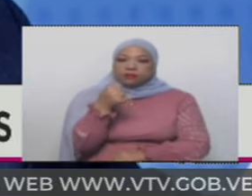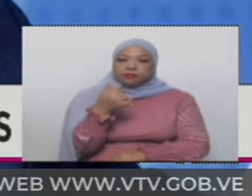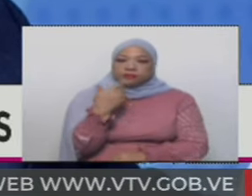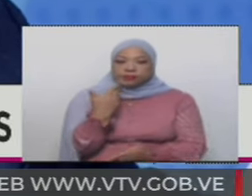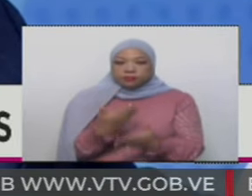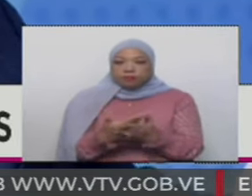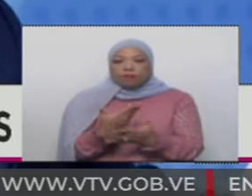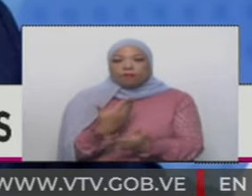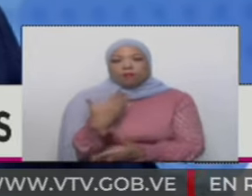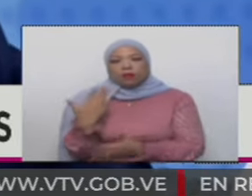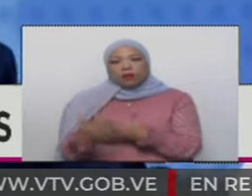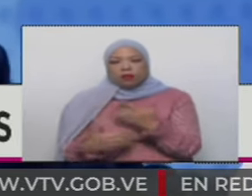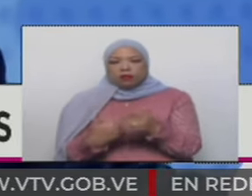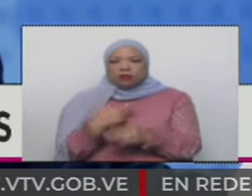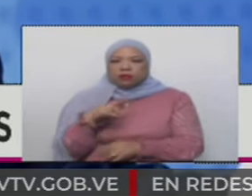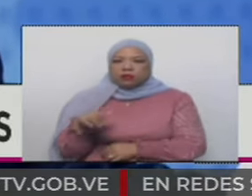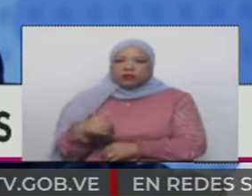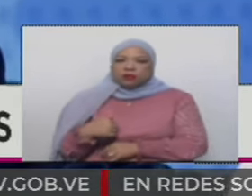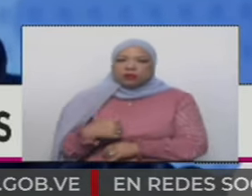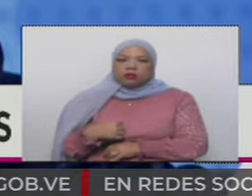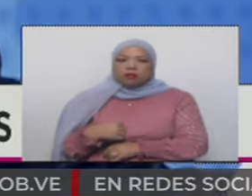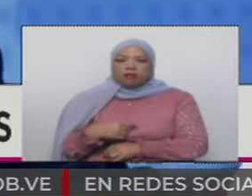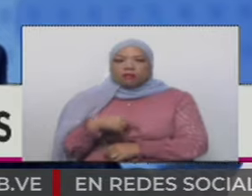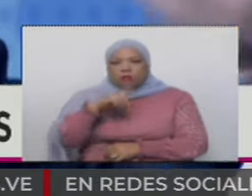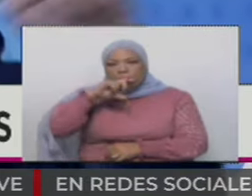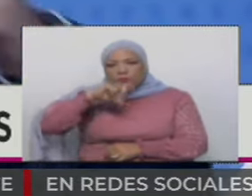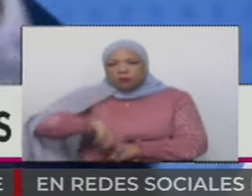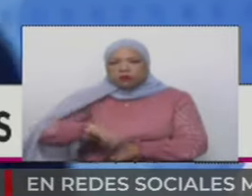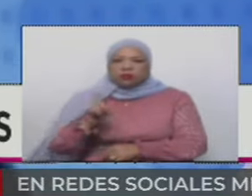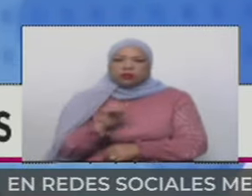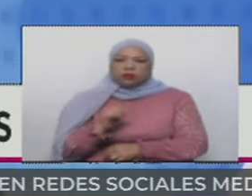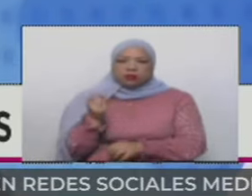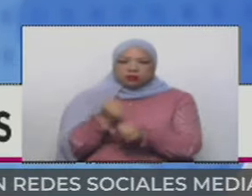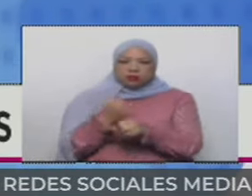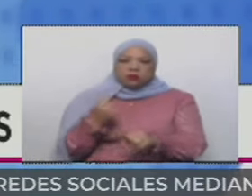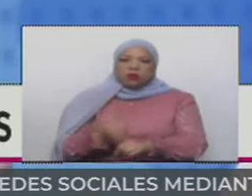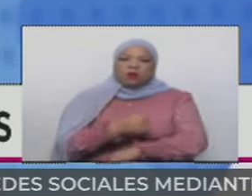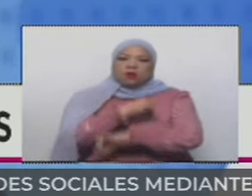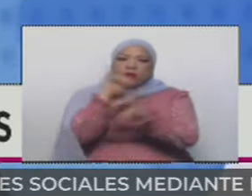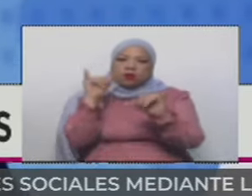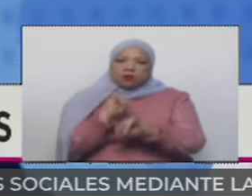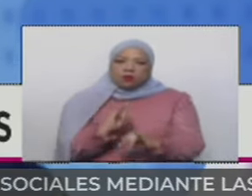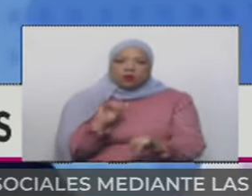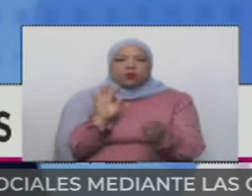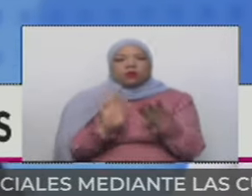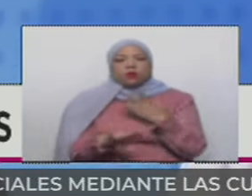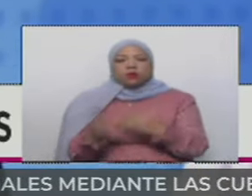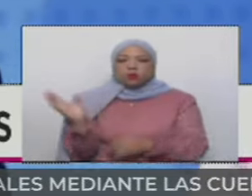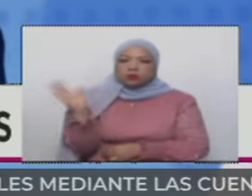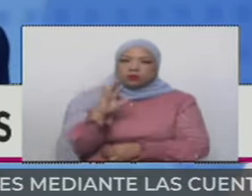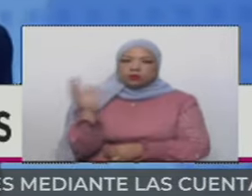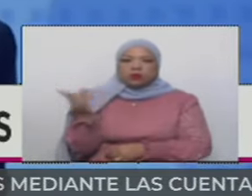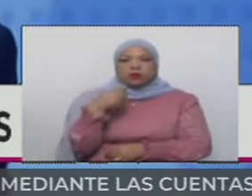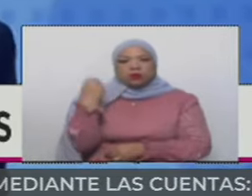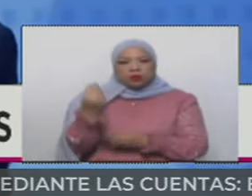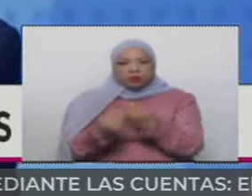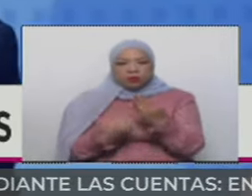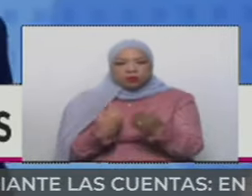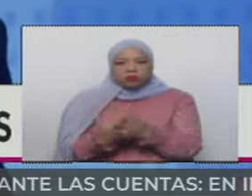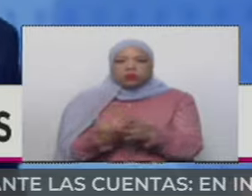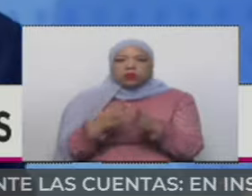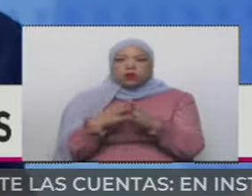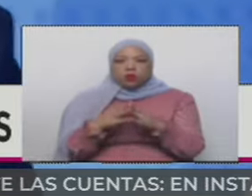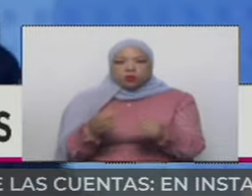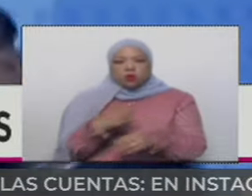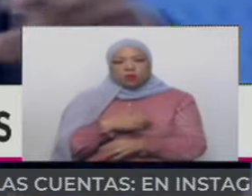la palabra, nosotros no nos ponemos celosos, al contrario, nos sentimos felices de que esta Feria del Libro de Caracas brille, y hemos puesto todo lo que